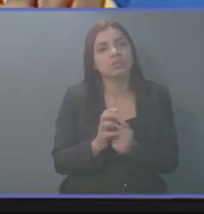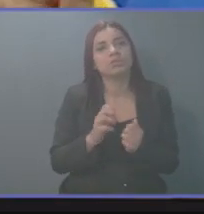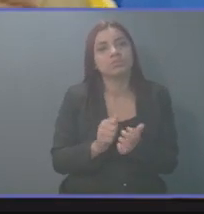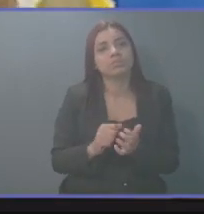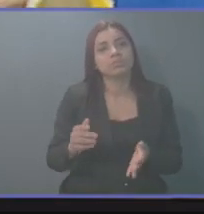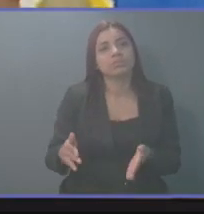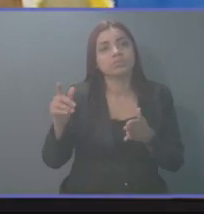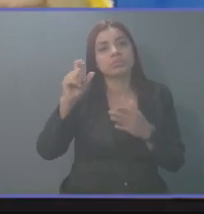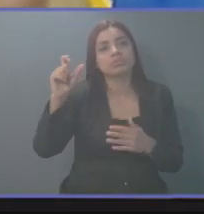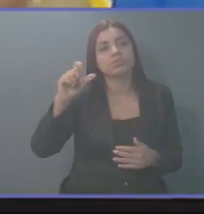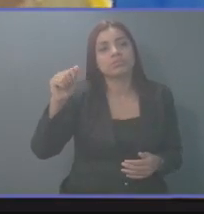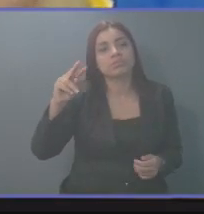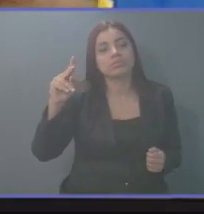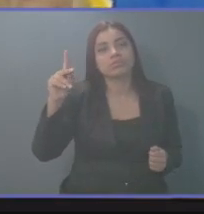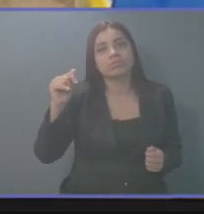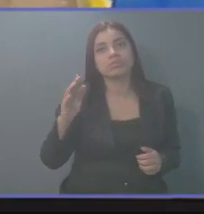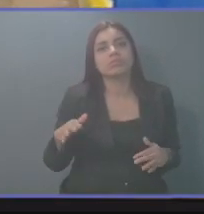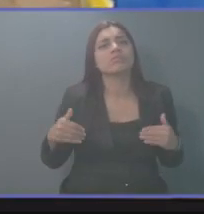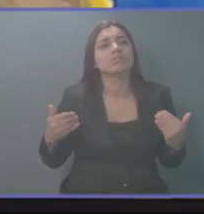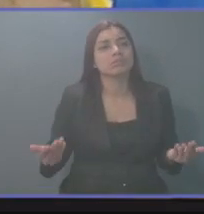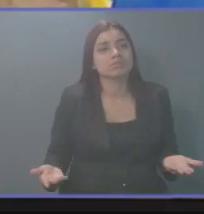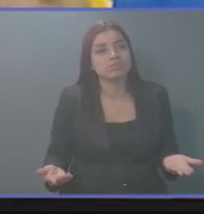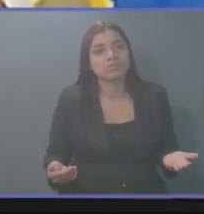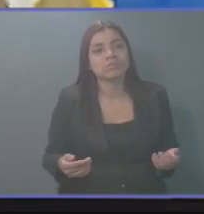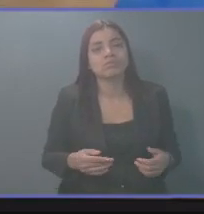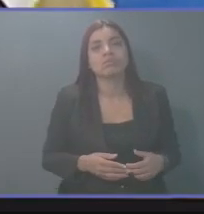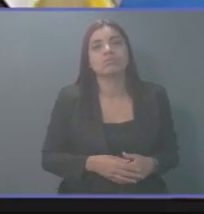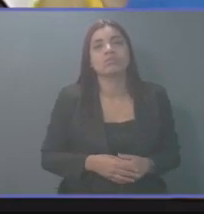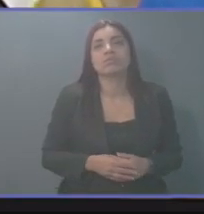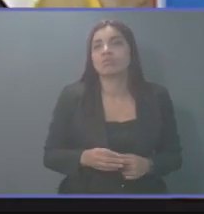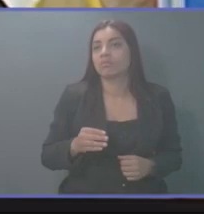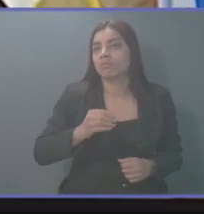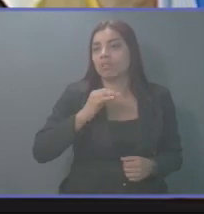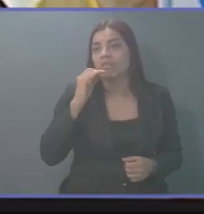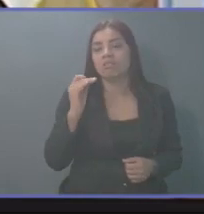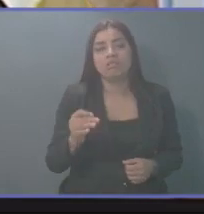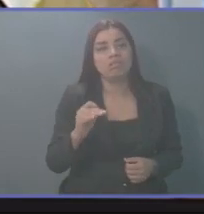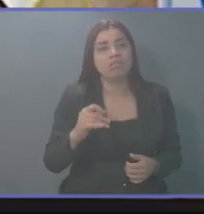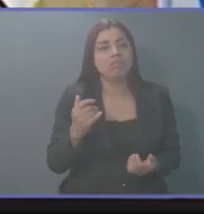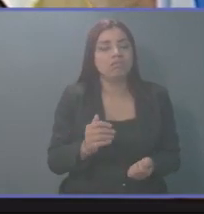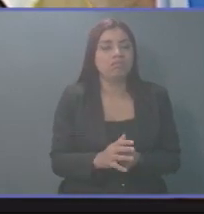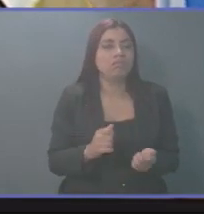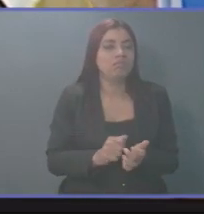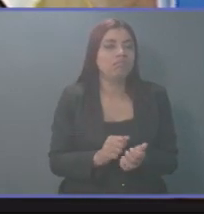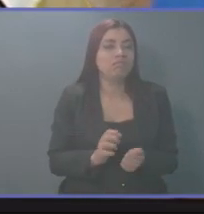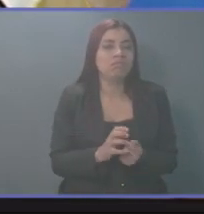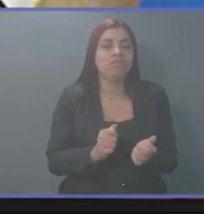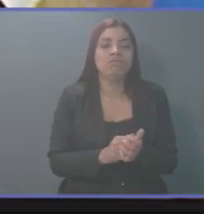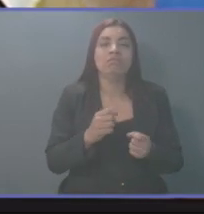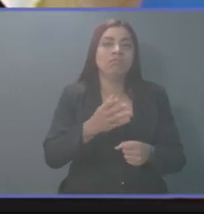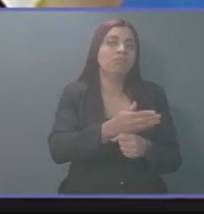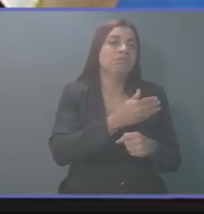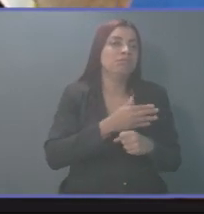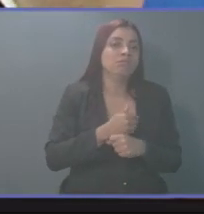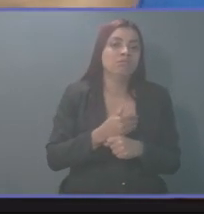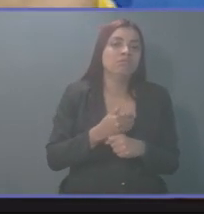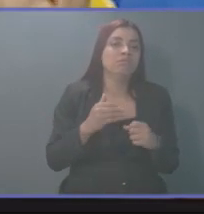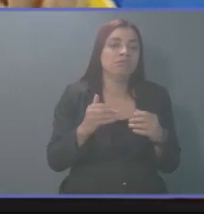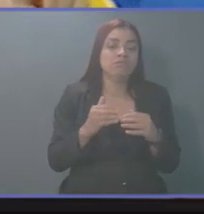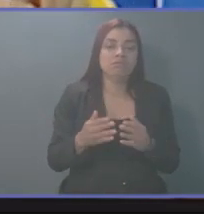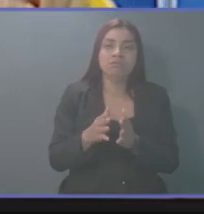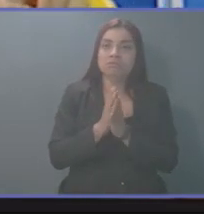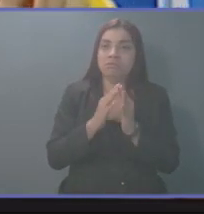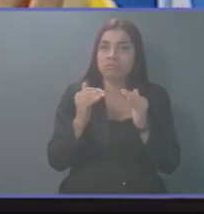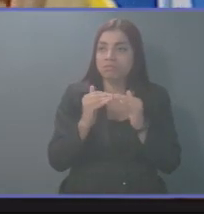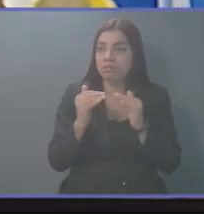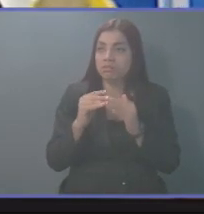relacionados con el agua. Ninguna otra fracción, ningún otro grupo parlamentario lo ha pedido que se haga por